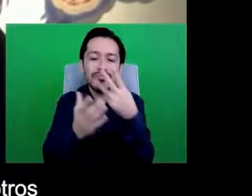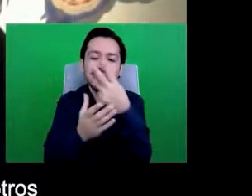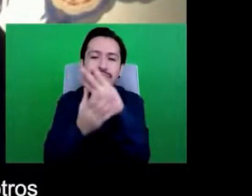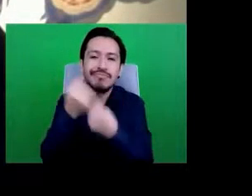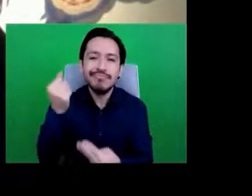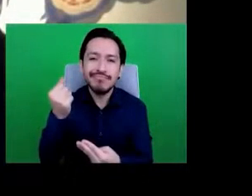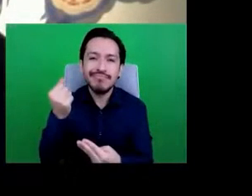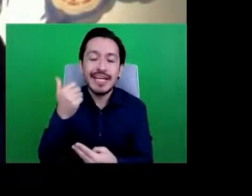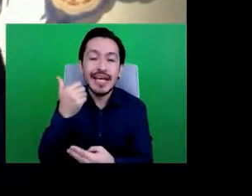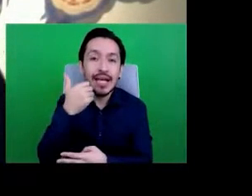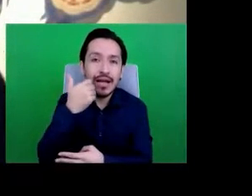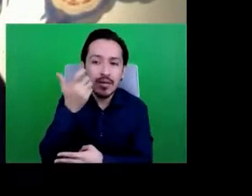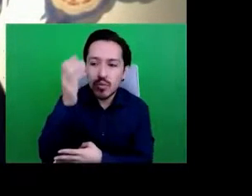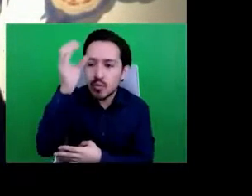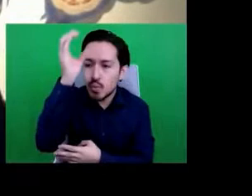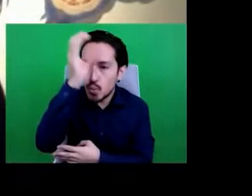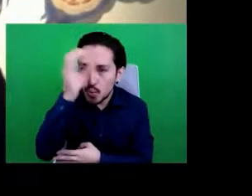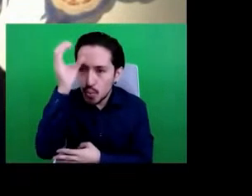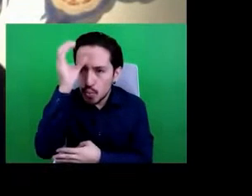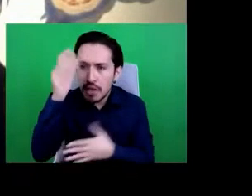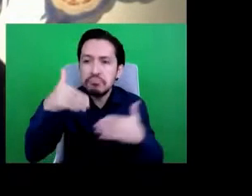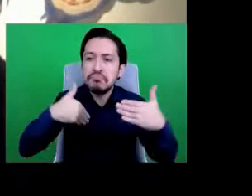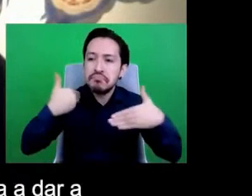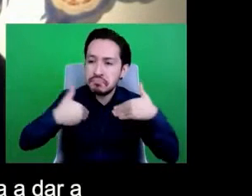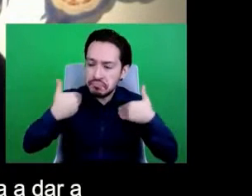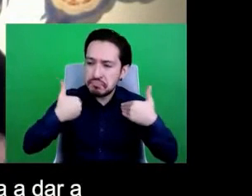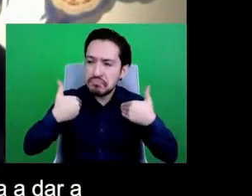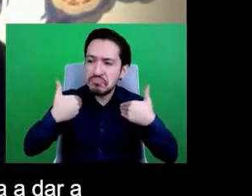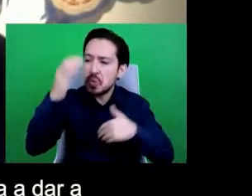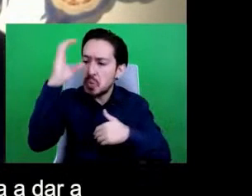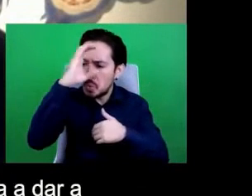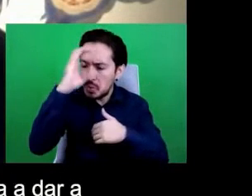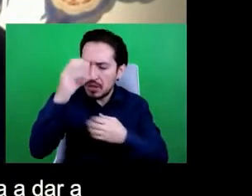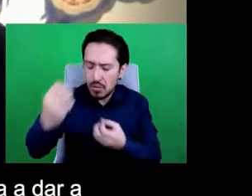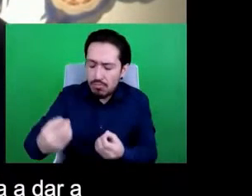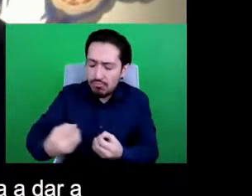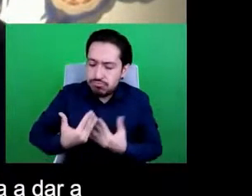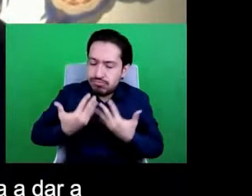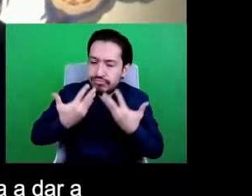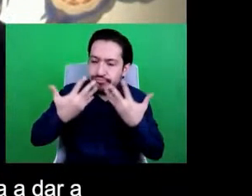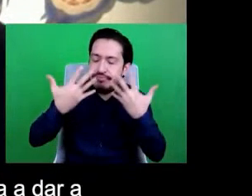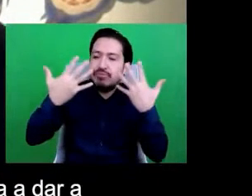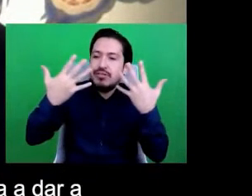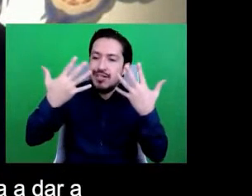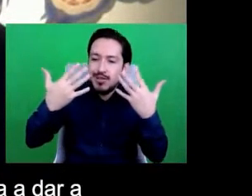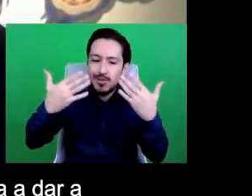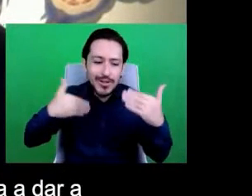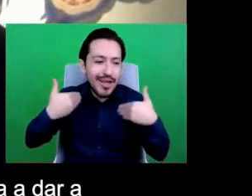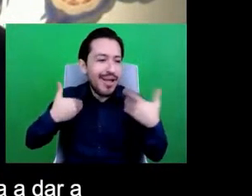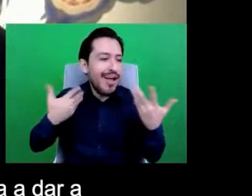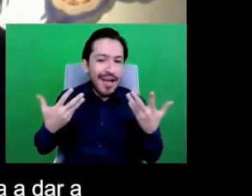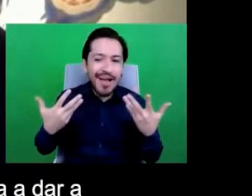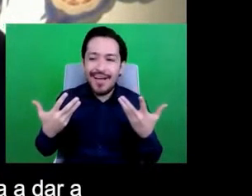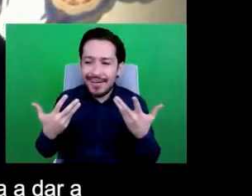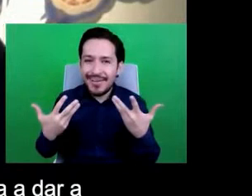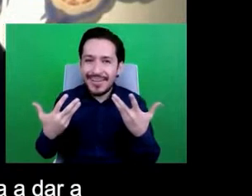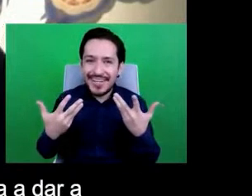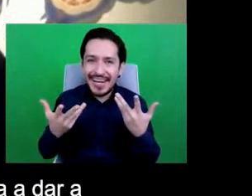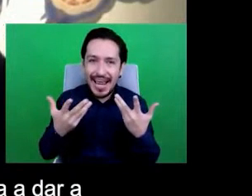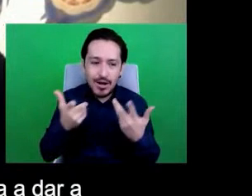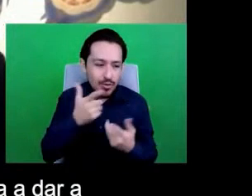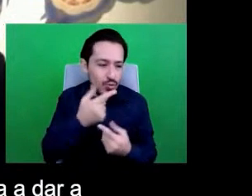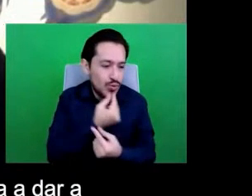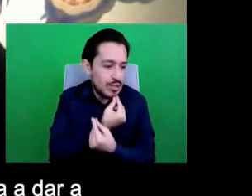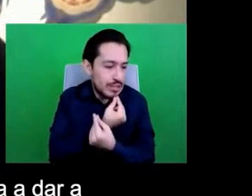nos entretenga, queremos algo que nos inspire, que nos anime, también queremos algo que le vaya a dar a nuestros hijos